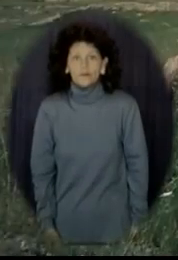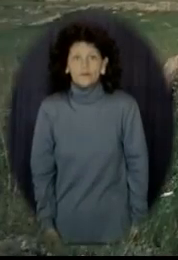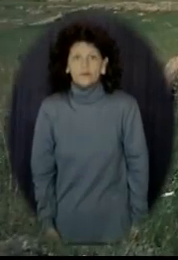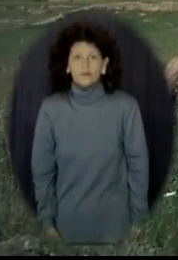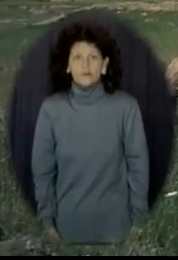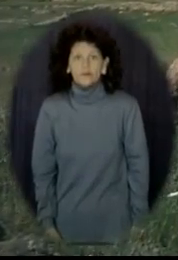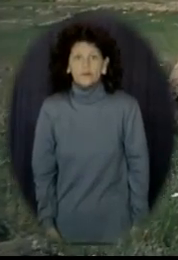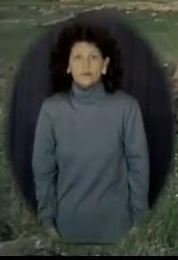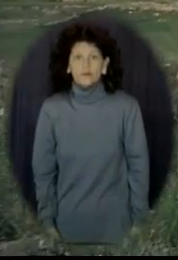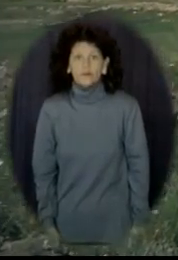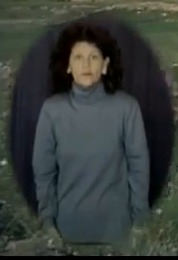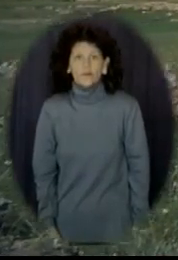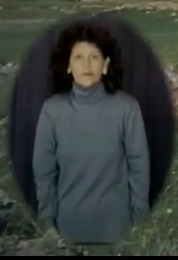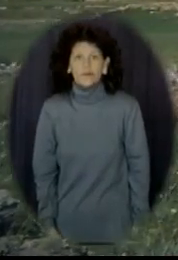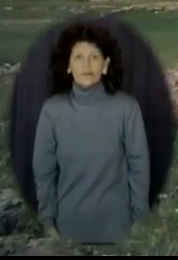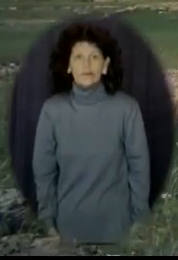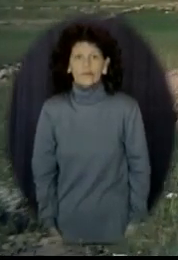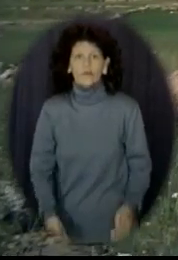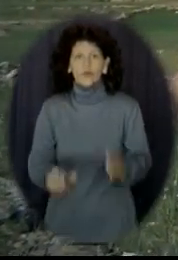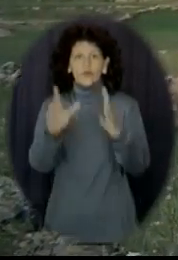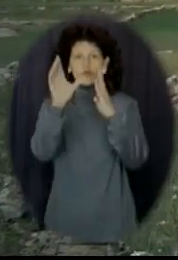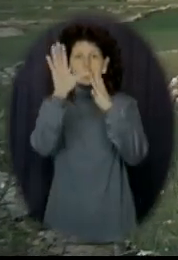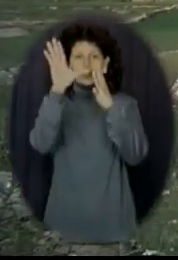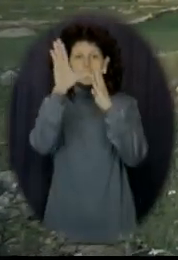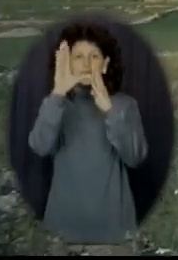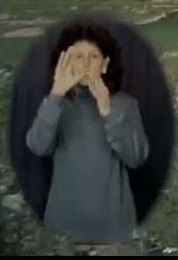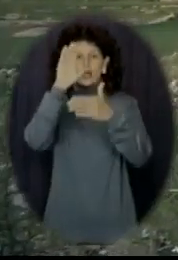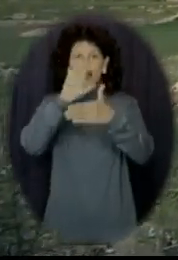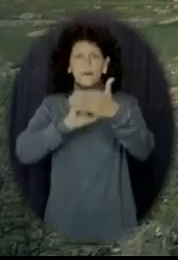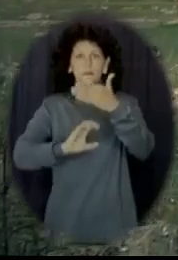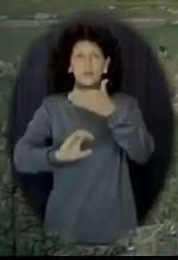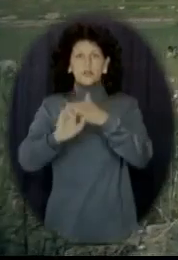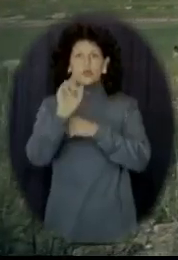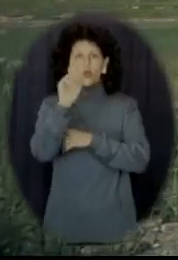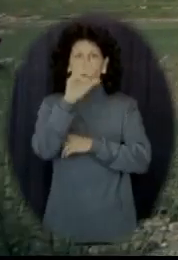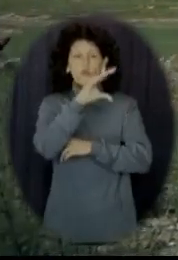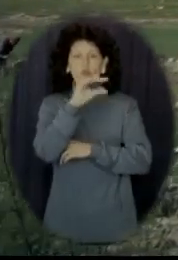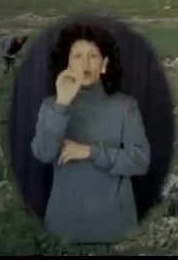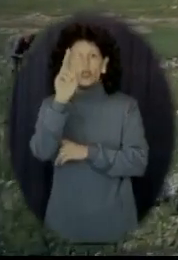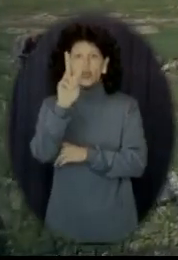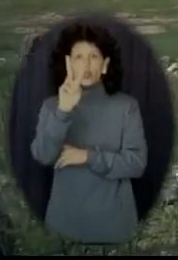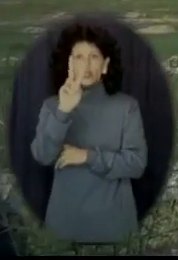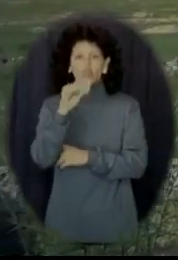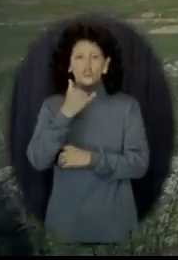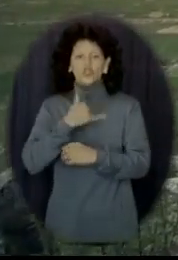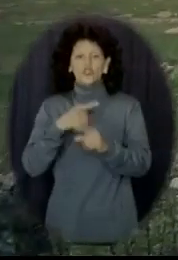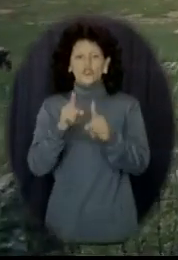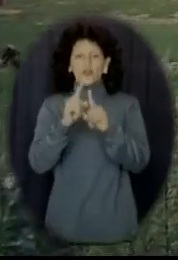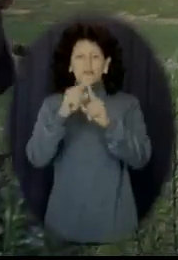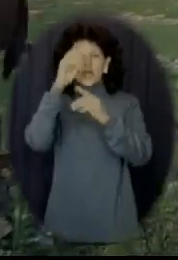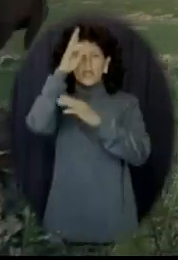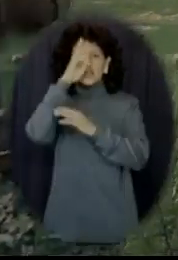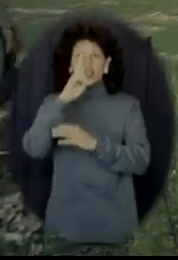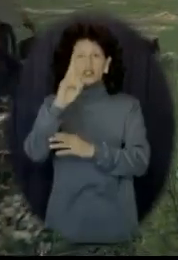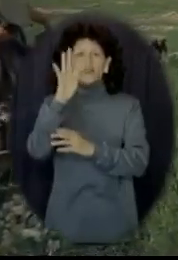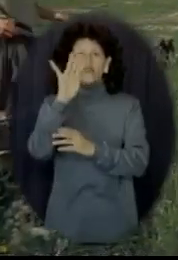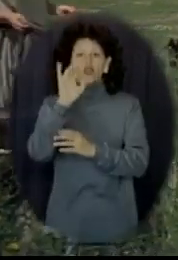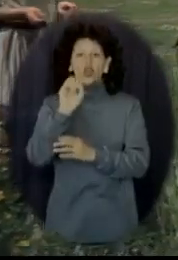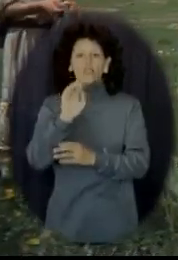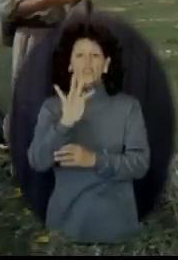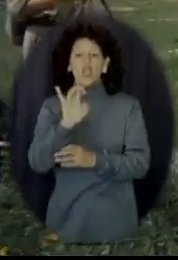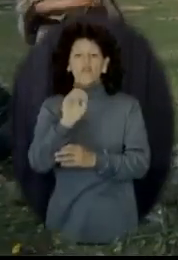Yo también, excelentísimo Teófilo, lo he investigado todo con cuidado, y me ha parecido conveniente escribirte estas